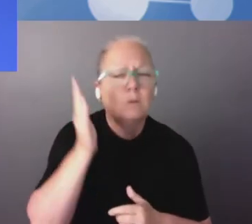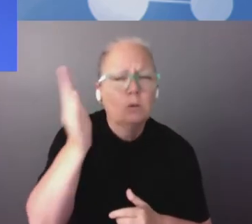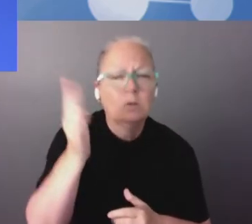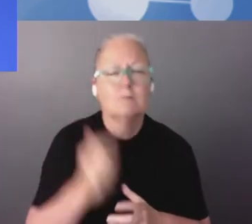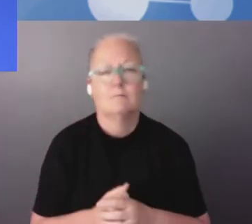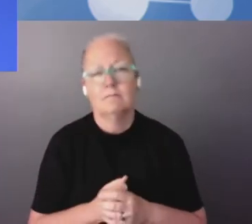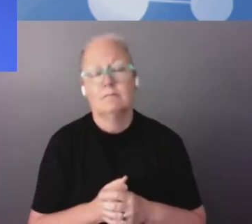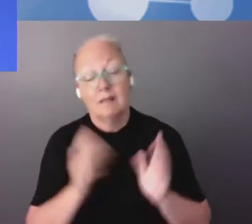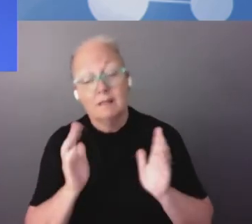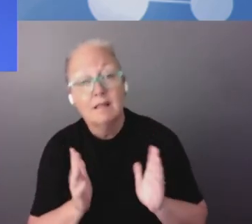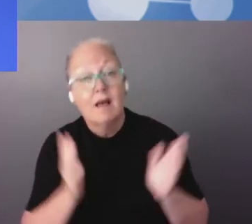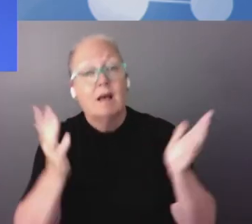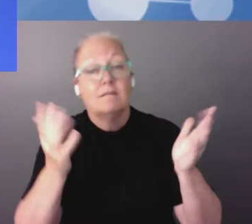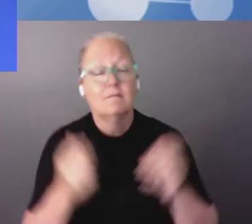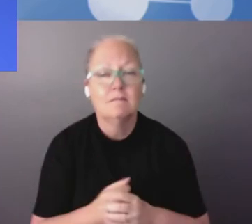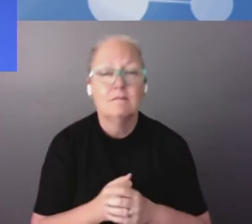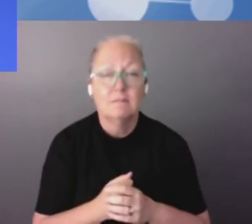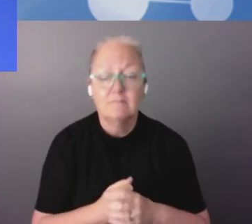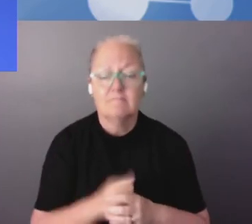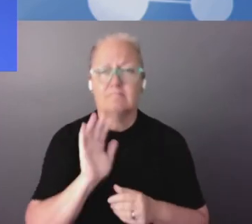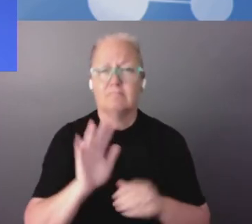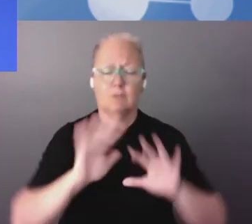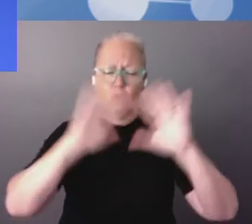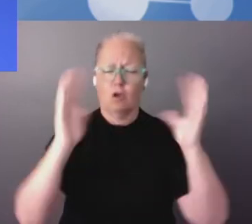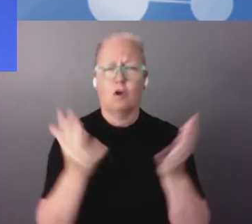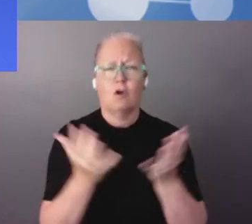Internet es una red cada vez mejor y eficaz.